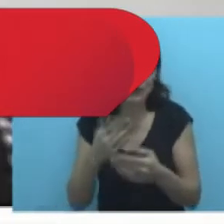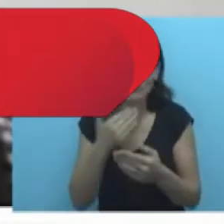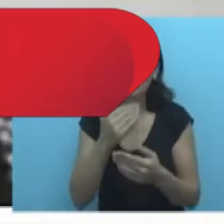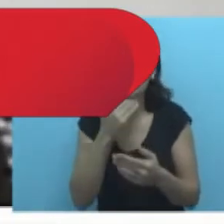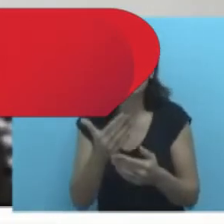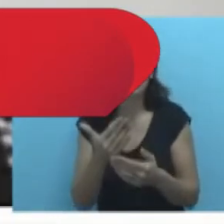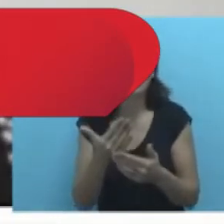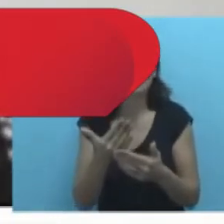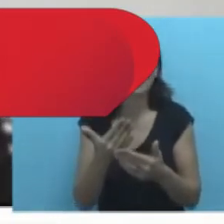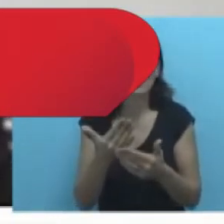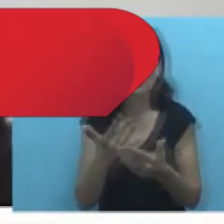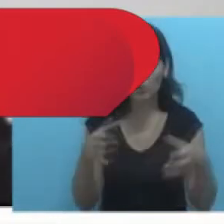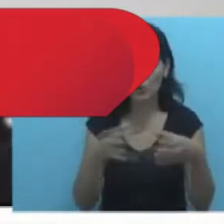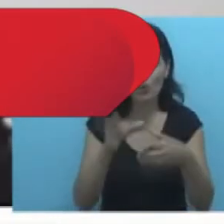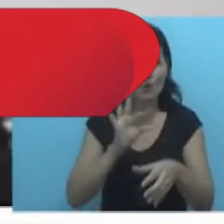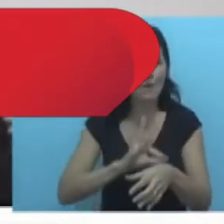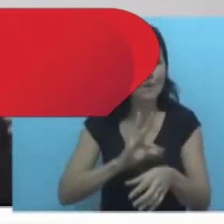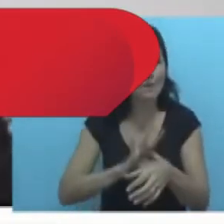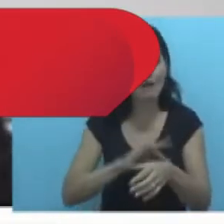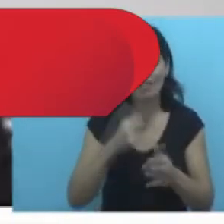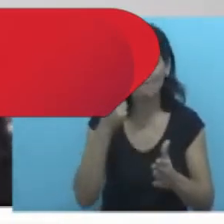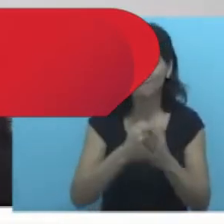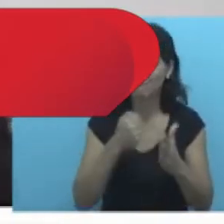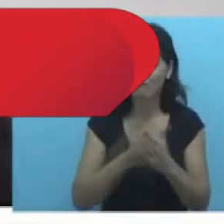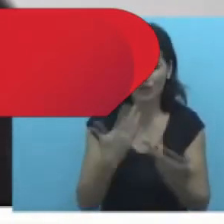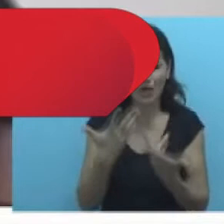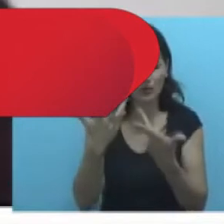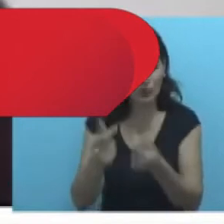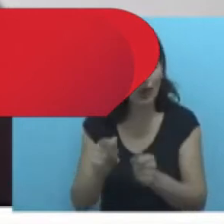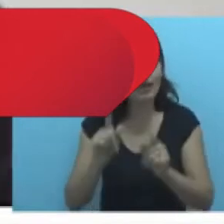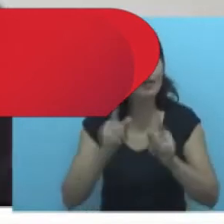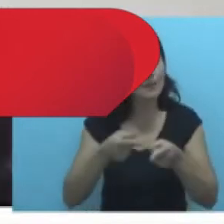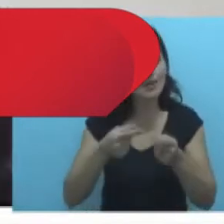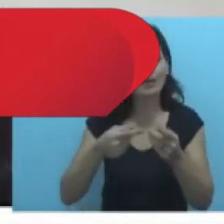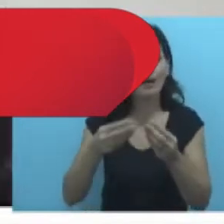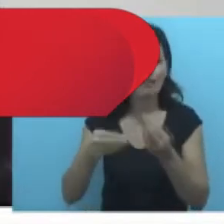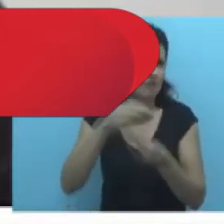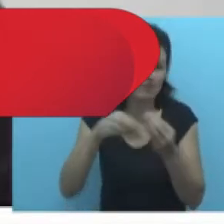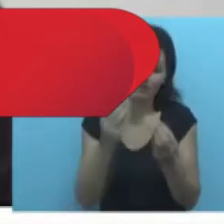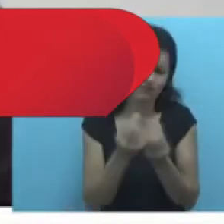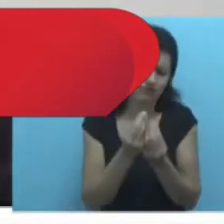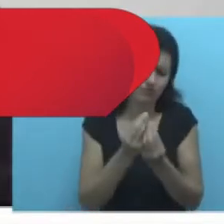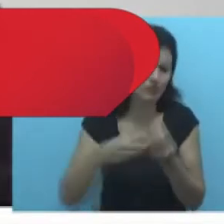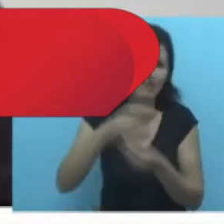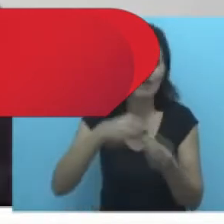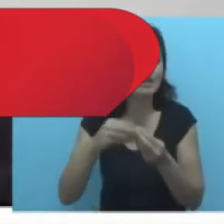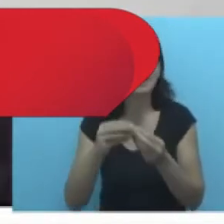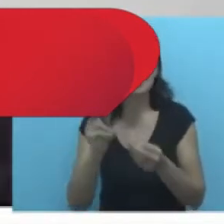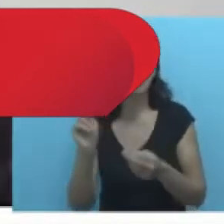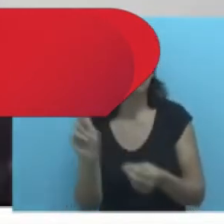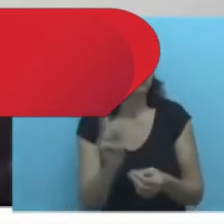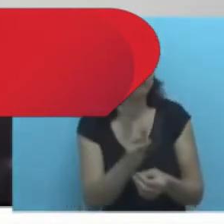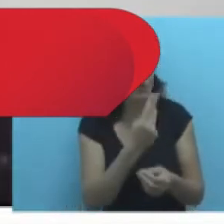no haber logrado modificarlo. Y en honor al dolor de todas las familias, que los muertos por